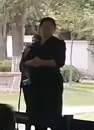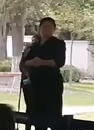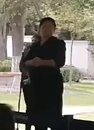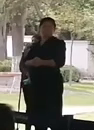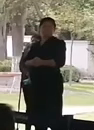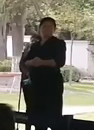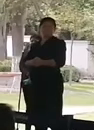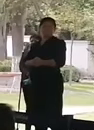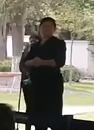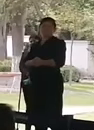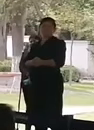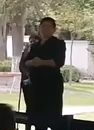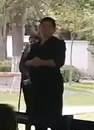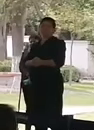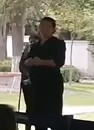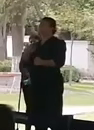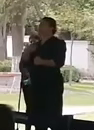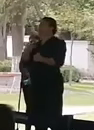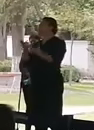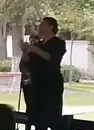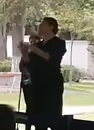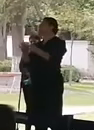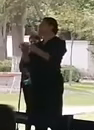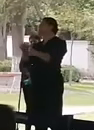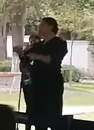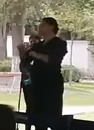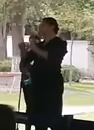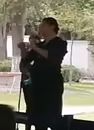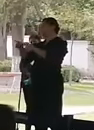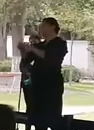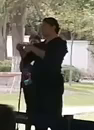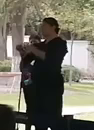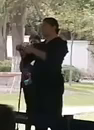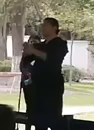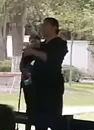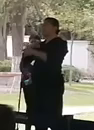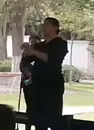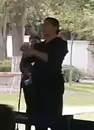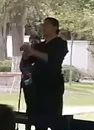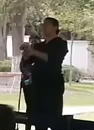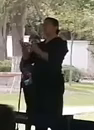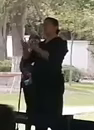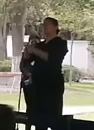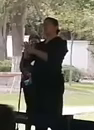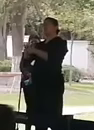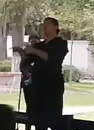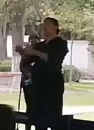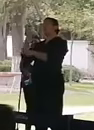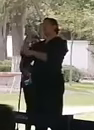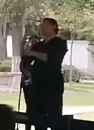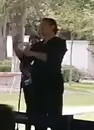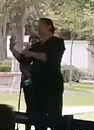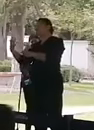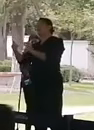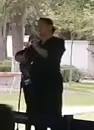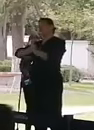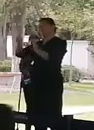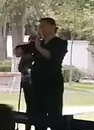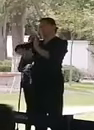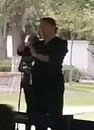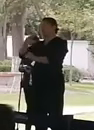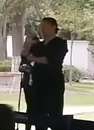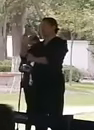hablábamos de lo que estamos haciendo en Tlaxcala para tener también el equipamiento, el C5, la construcción del C5,